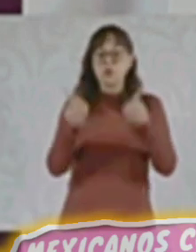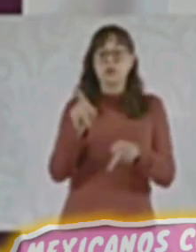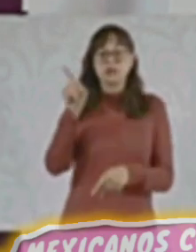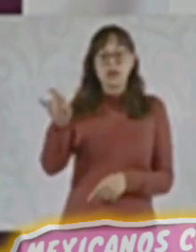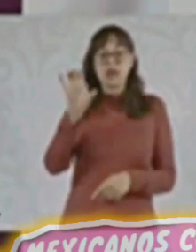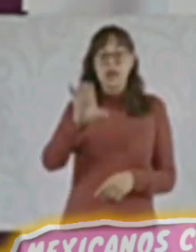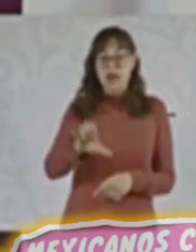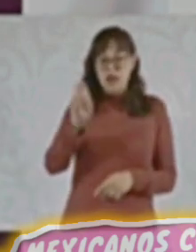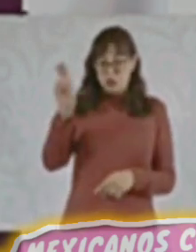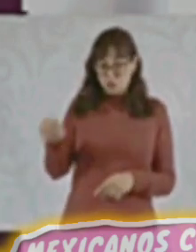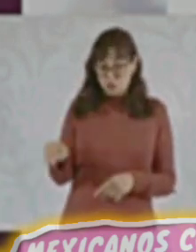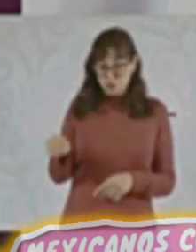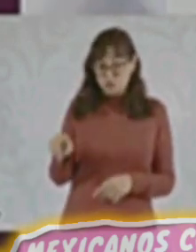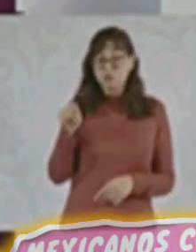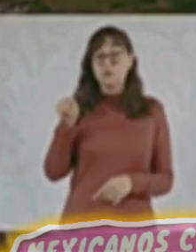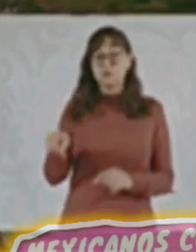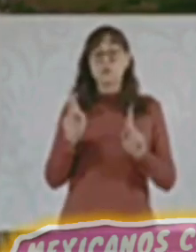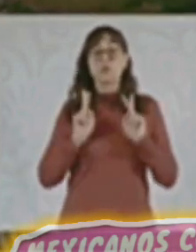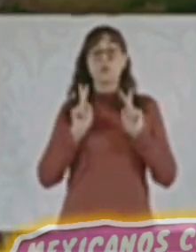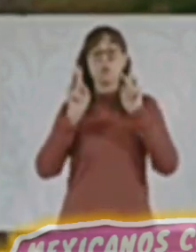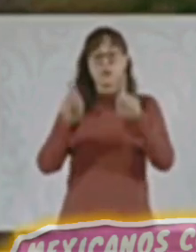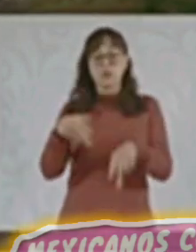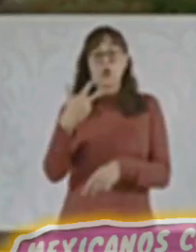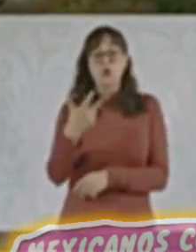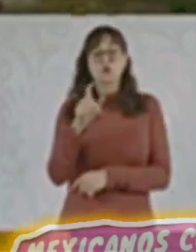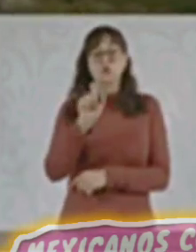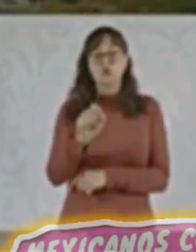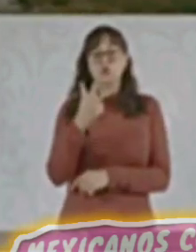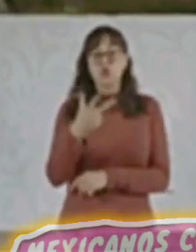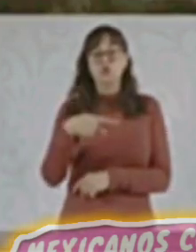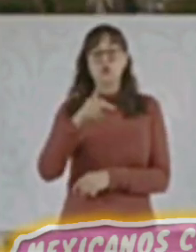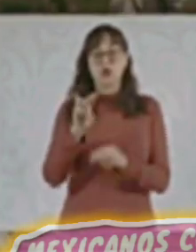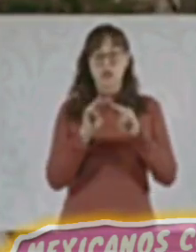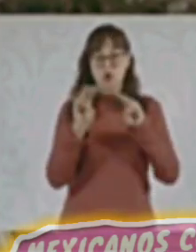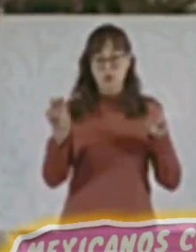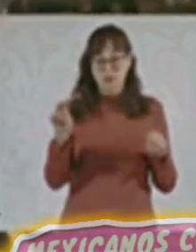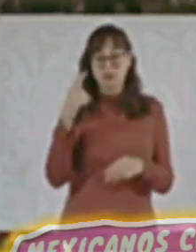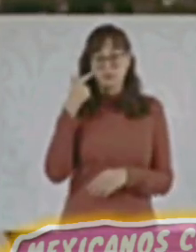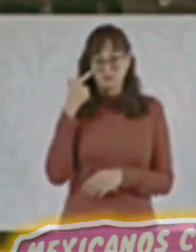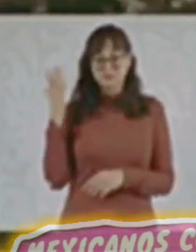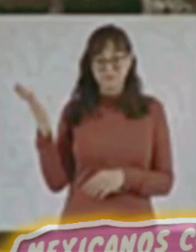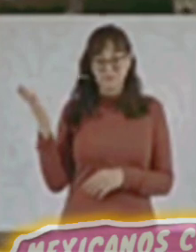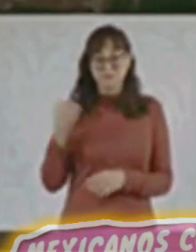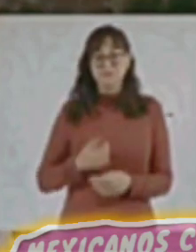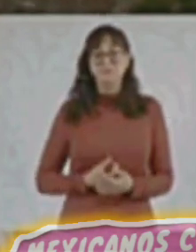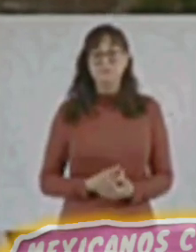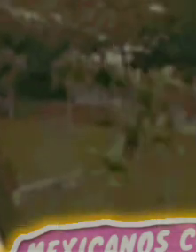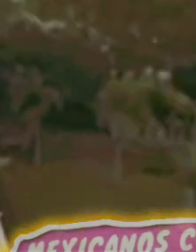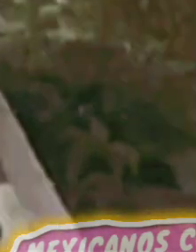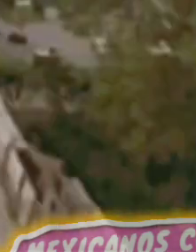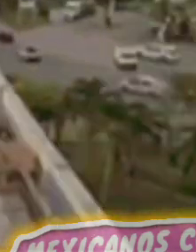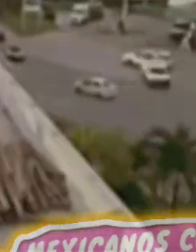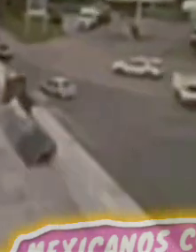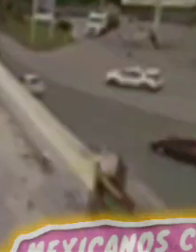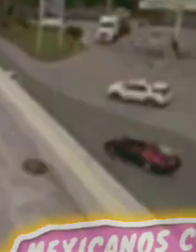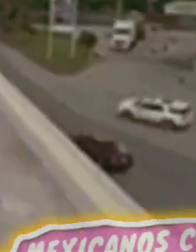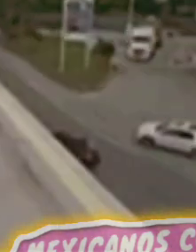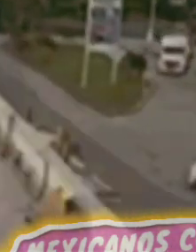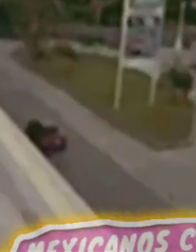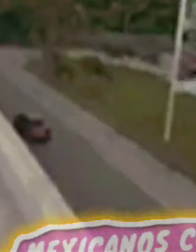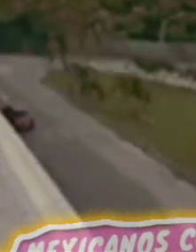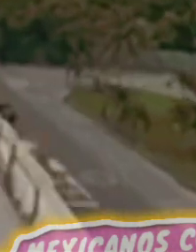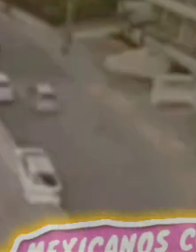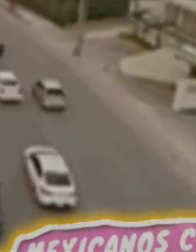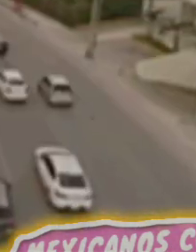Cancún. Aquí es un puente de 8.8 kilómetros, se tiene cerca de 70% de